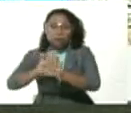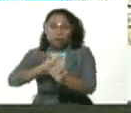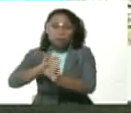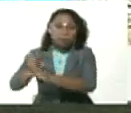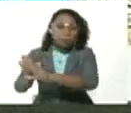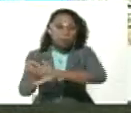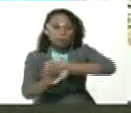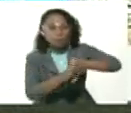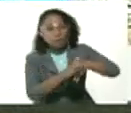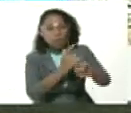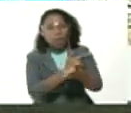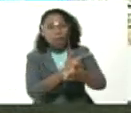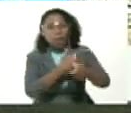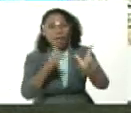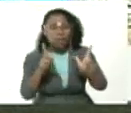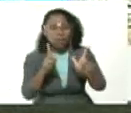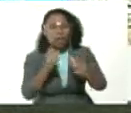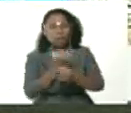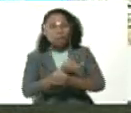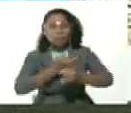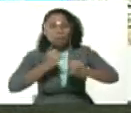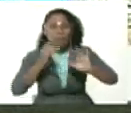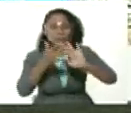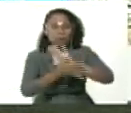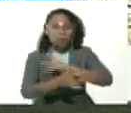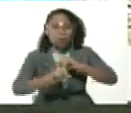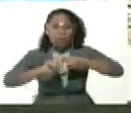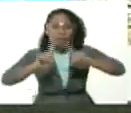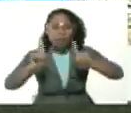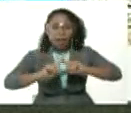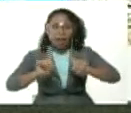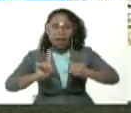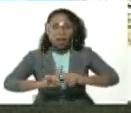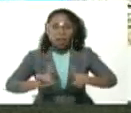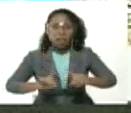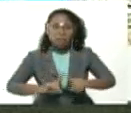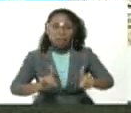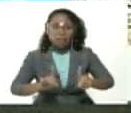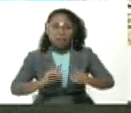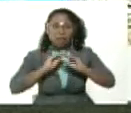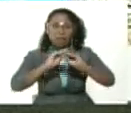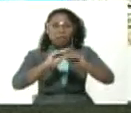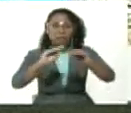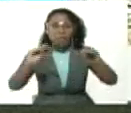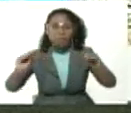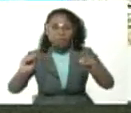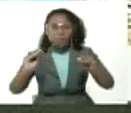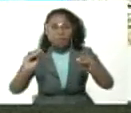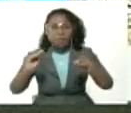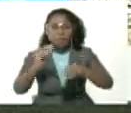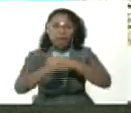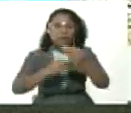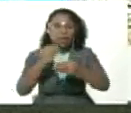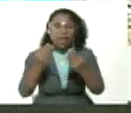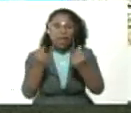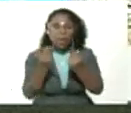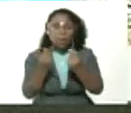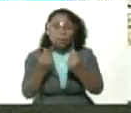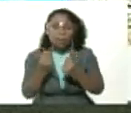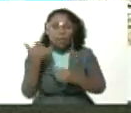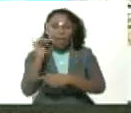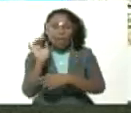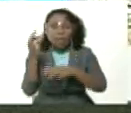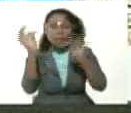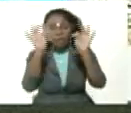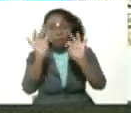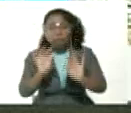incipiente, libre, independiente, diversificada y con vocación exportadora. Es la economía que está en fase